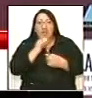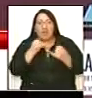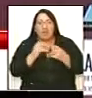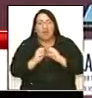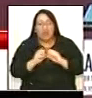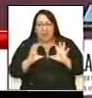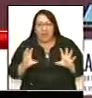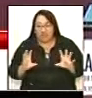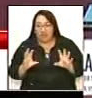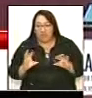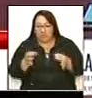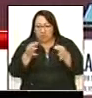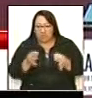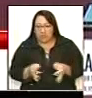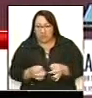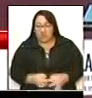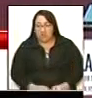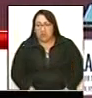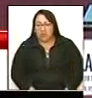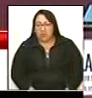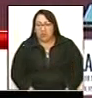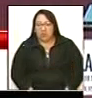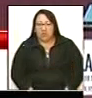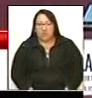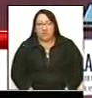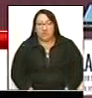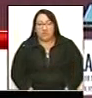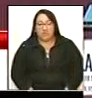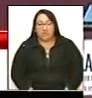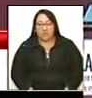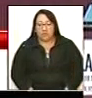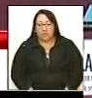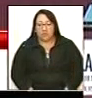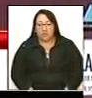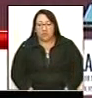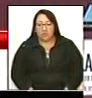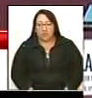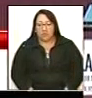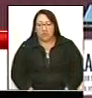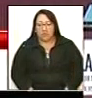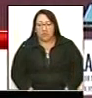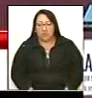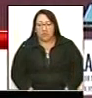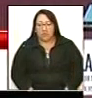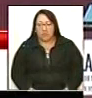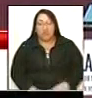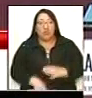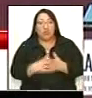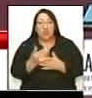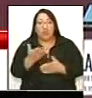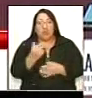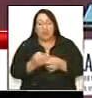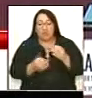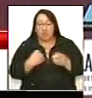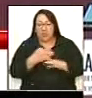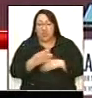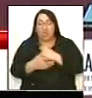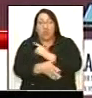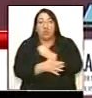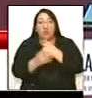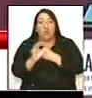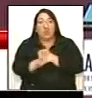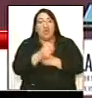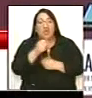clásico, el idioma de lo que es la justicia en el Perú. Todos claman justicia. Yo he puesto ayer en el Twitter, ¿por qué no agarran a